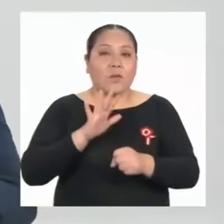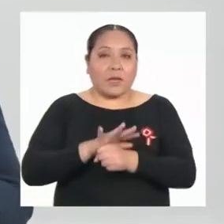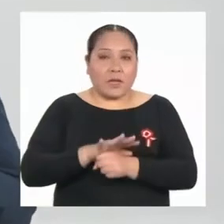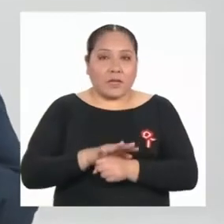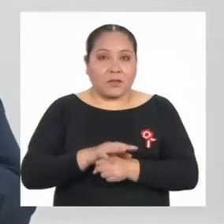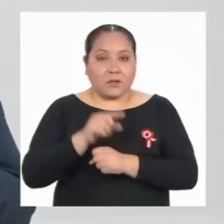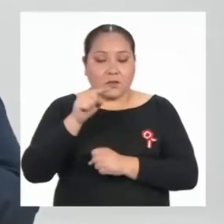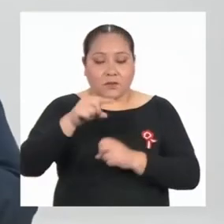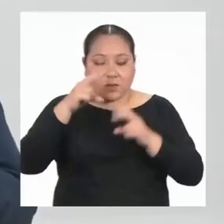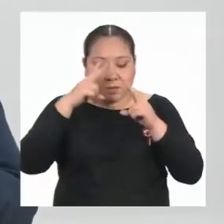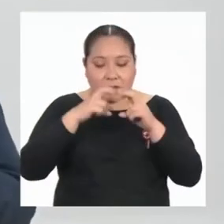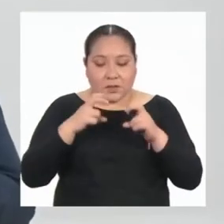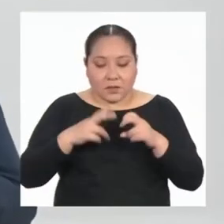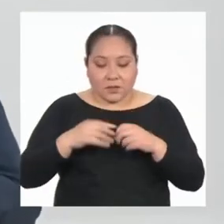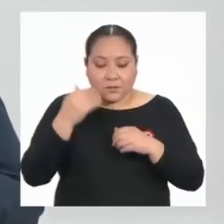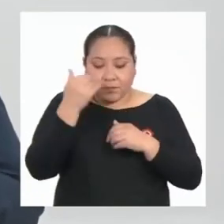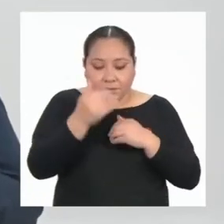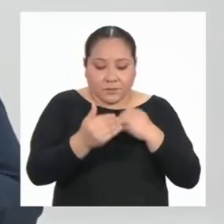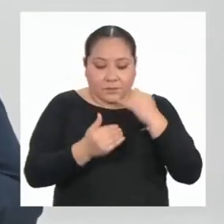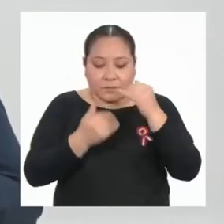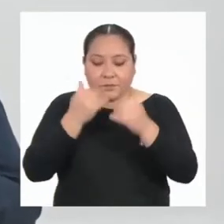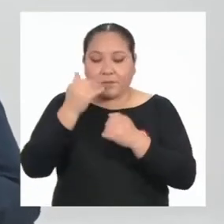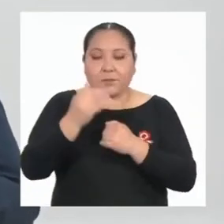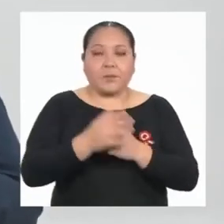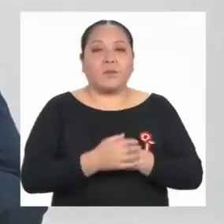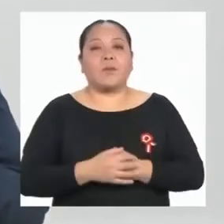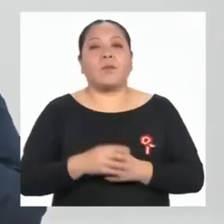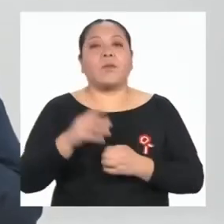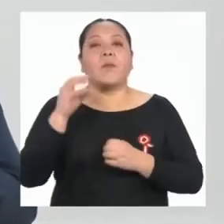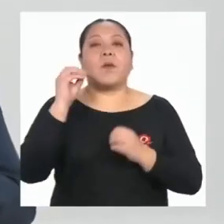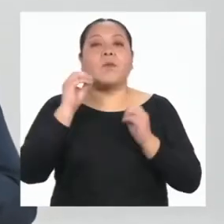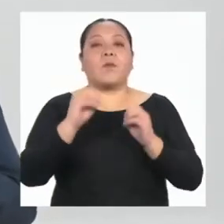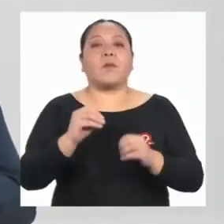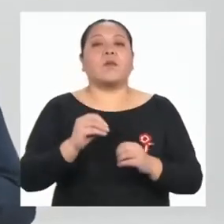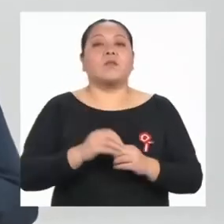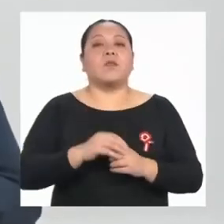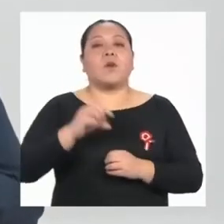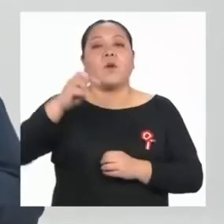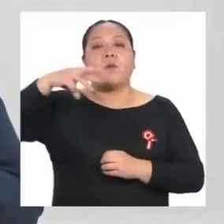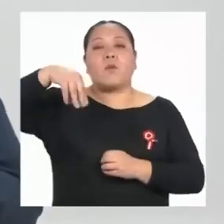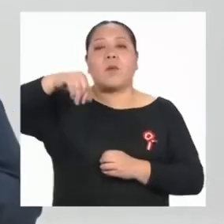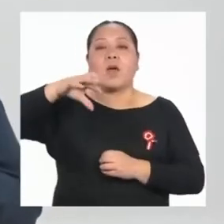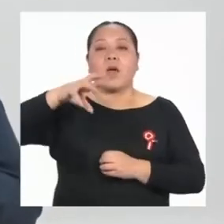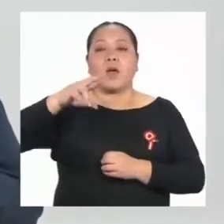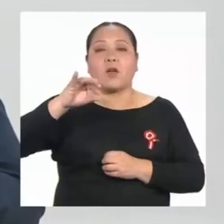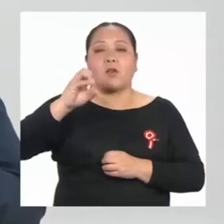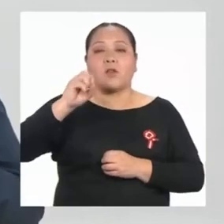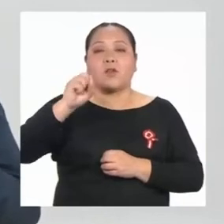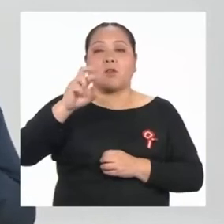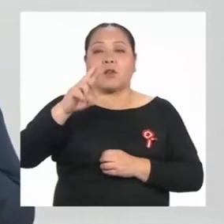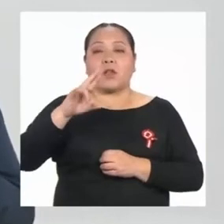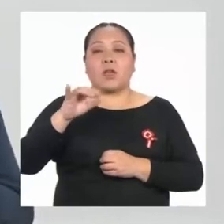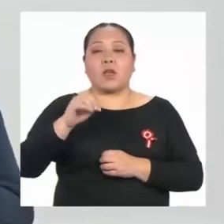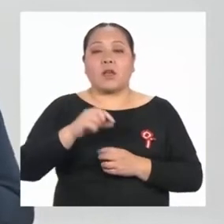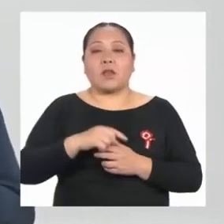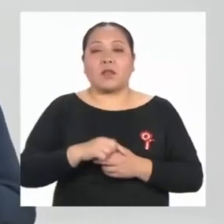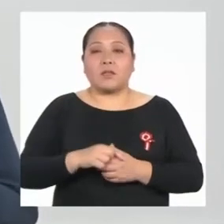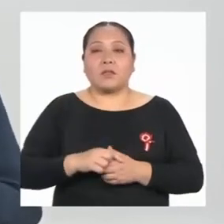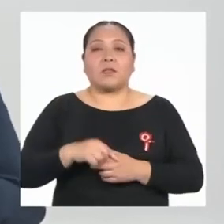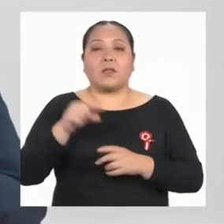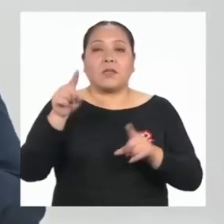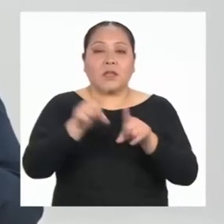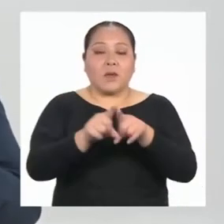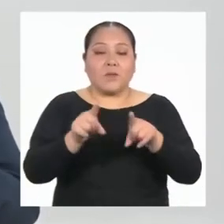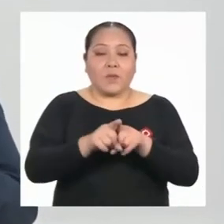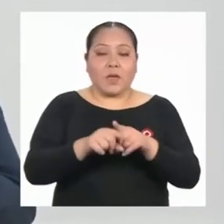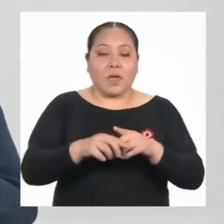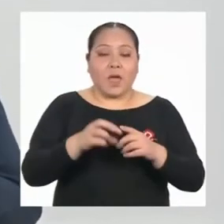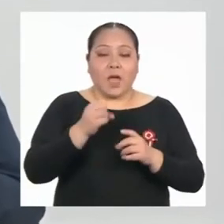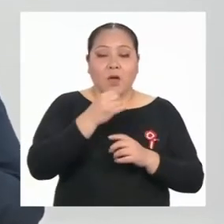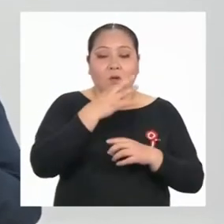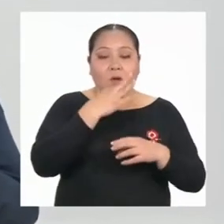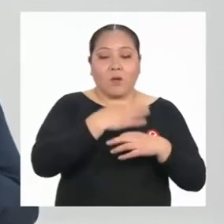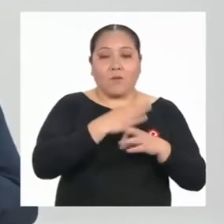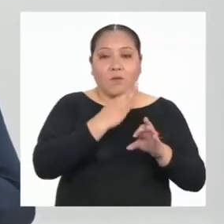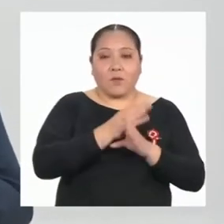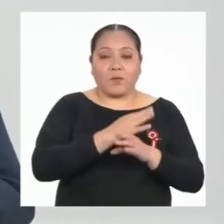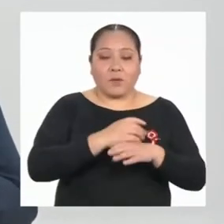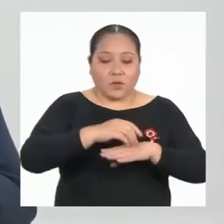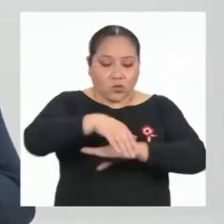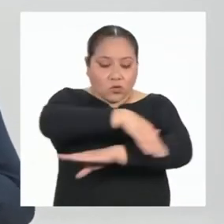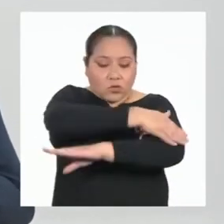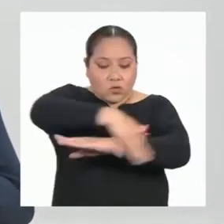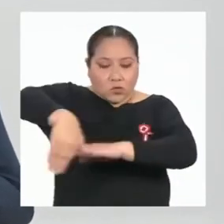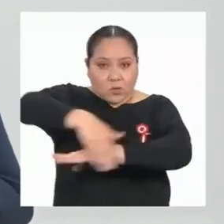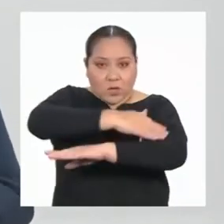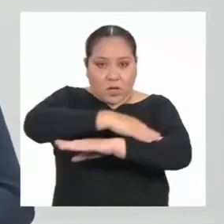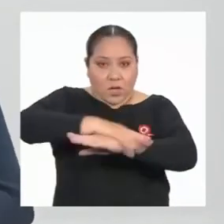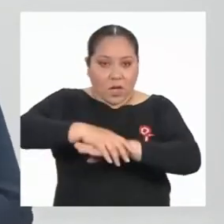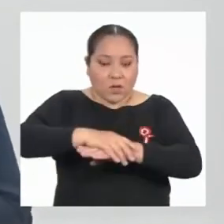por párrafo, hemos aplicado las macrorreglas y estrategias como el sumillado o subrayado para ayudarnos en nuestros